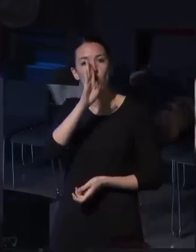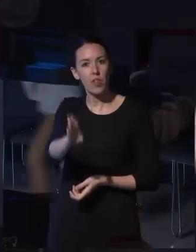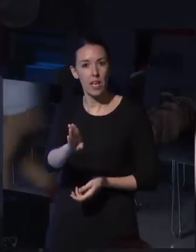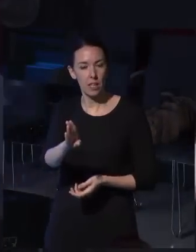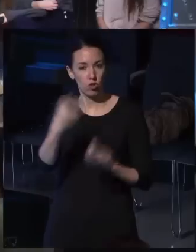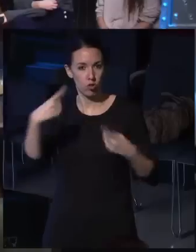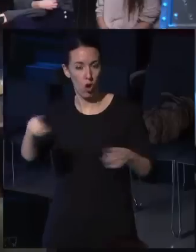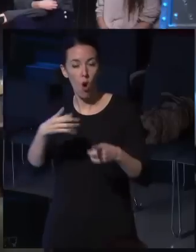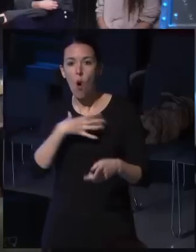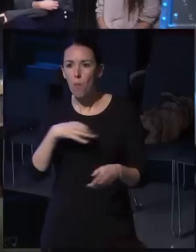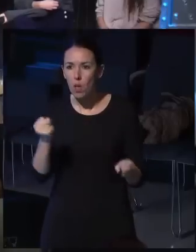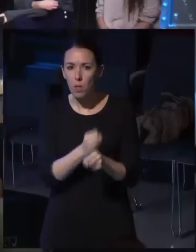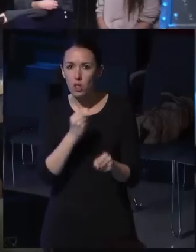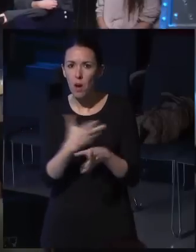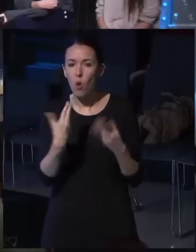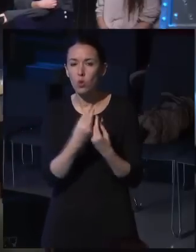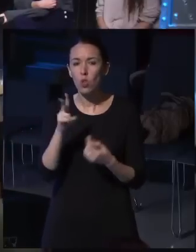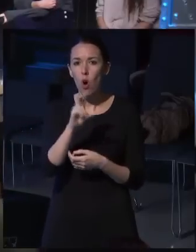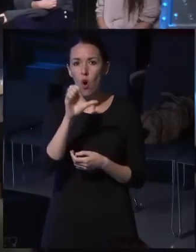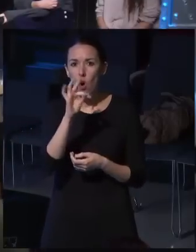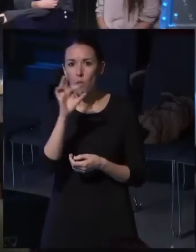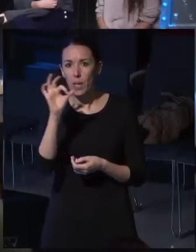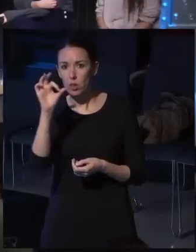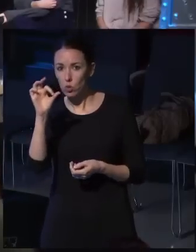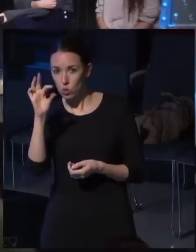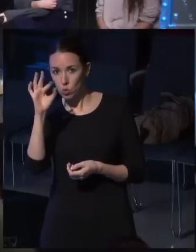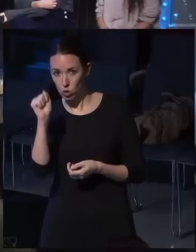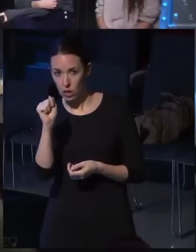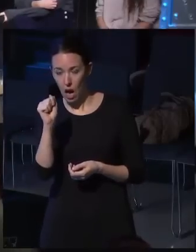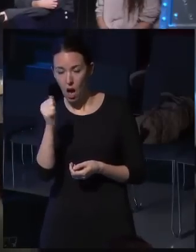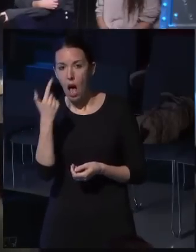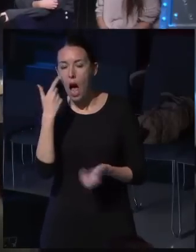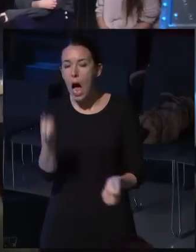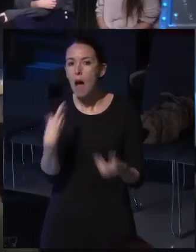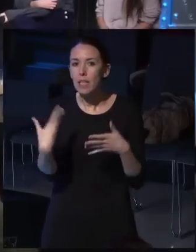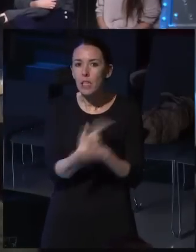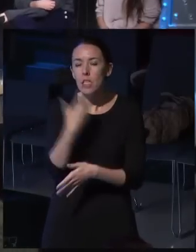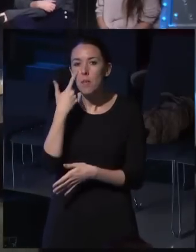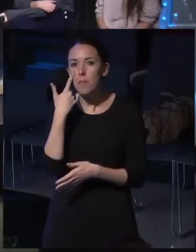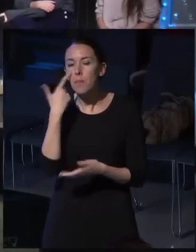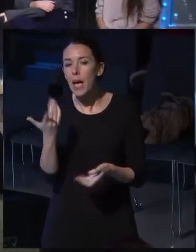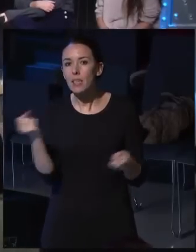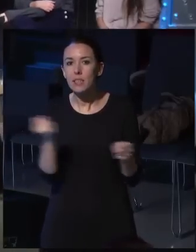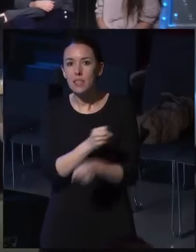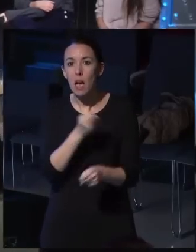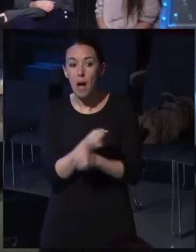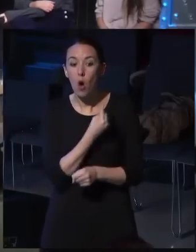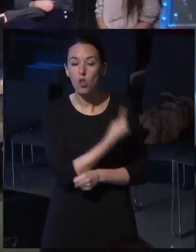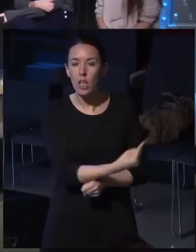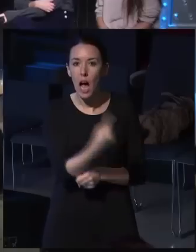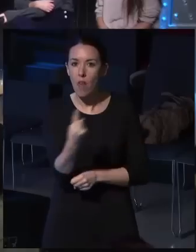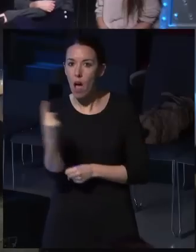podríamos mostrar el trabajo que hicisteis con Vetusta. Sí. Podrías comentármelo y ver cuál es la labor que tiene cada